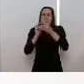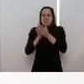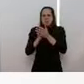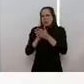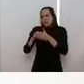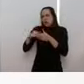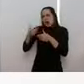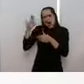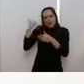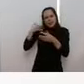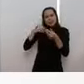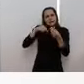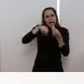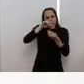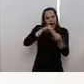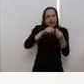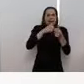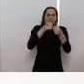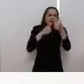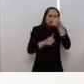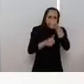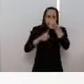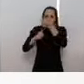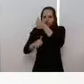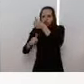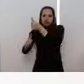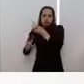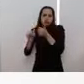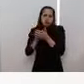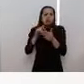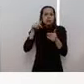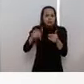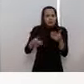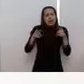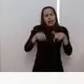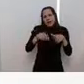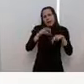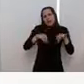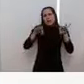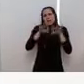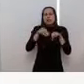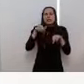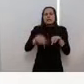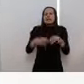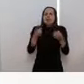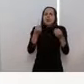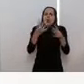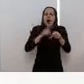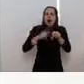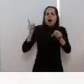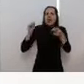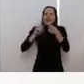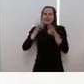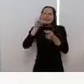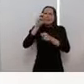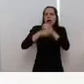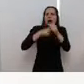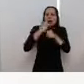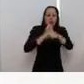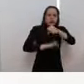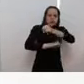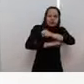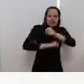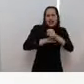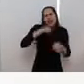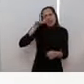sabemos que es una edificación que ya tiene 60 años casi de servicio que tiene que estar permanentemente